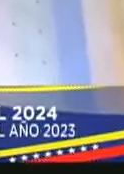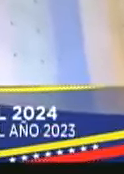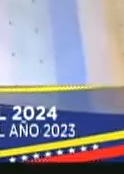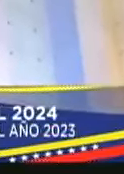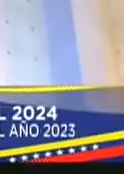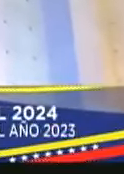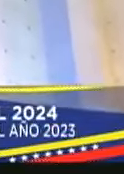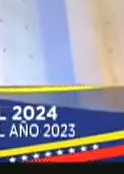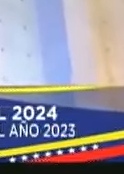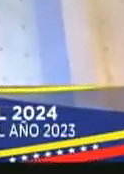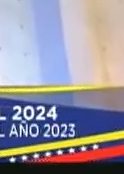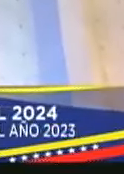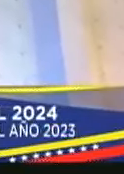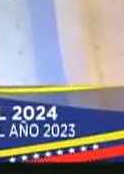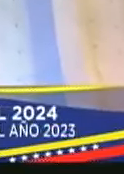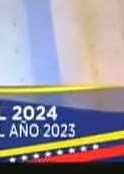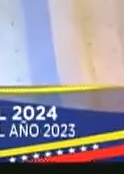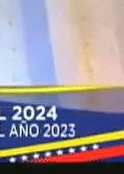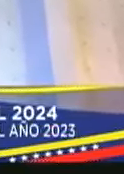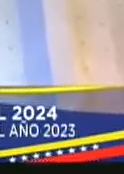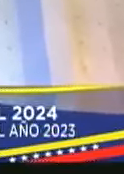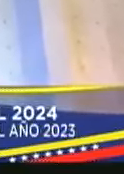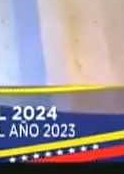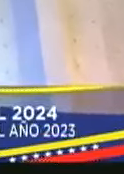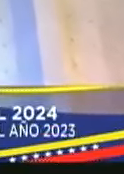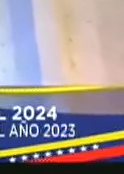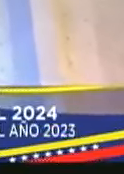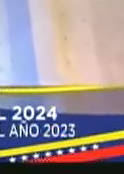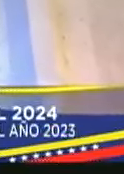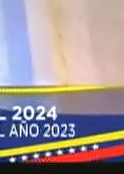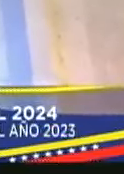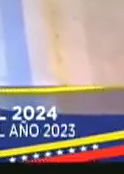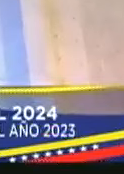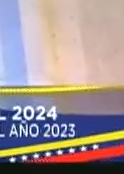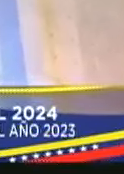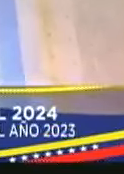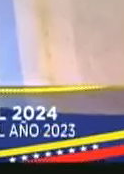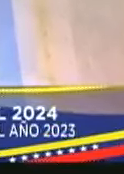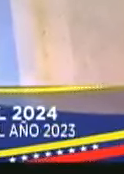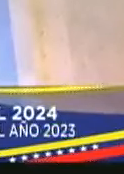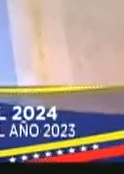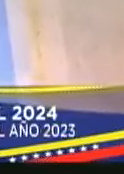Asimismo, daba a conocer que en el transcurso del año el tribunal había dictado